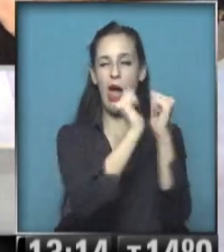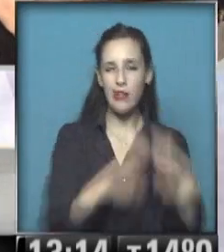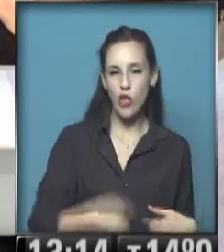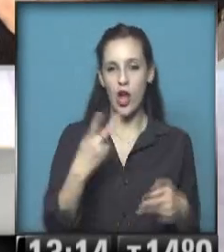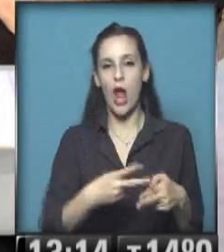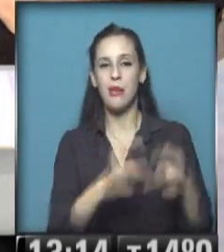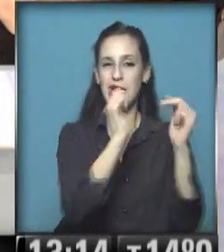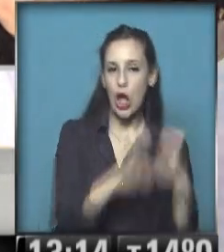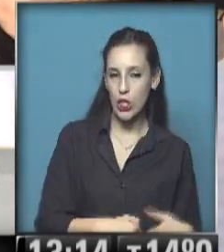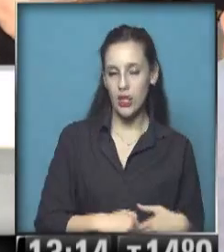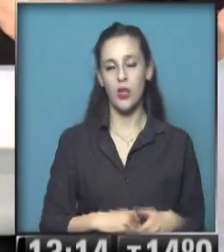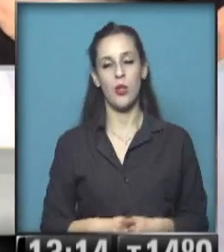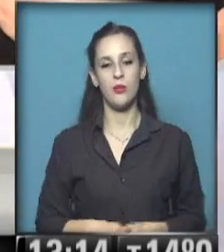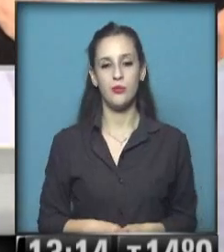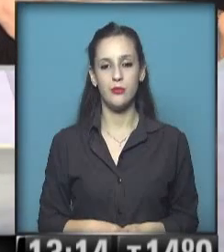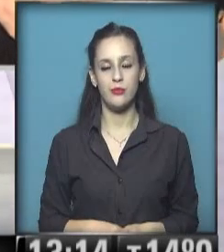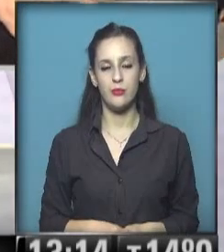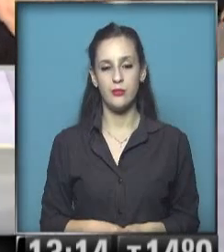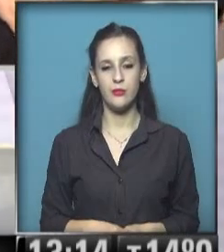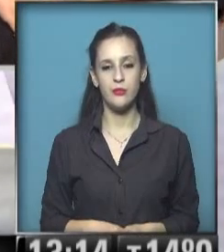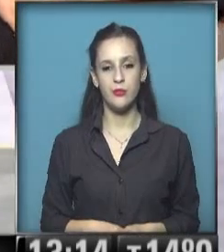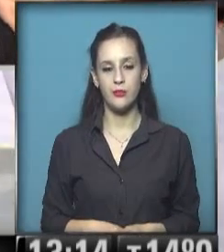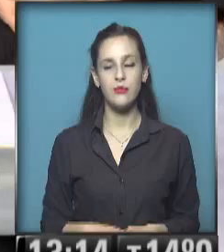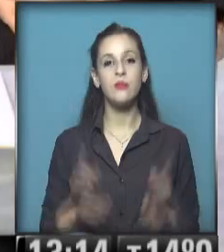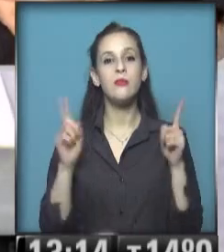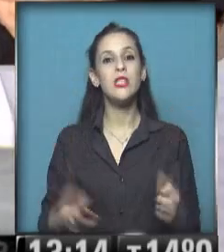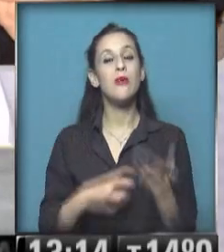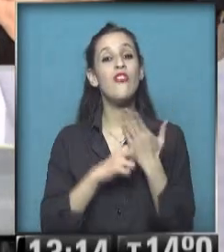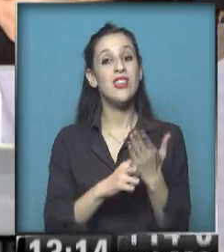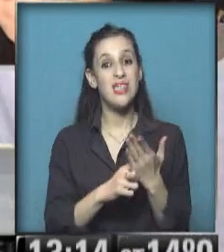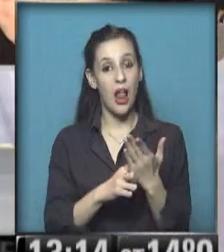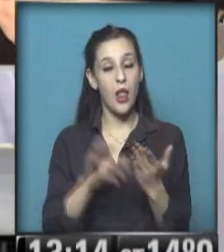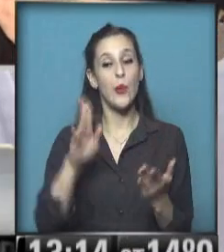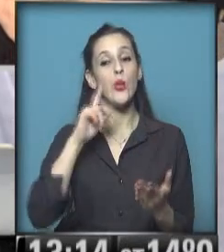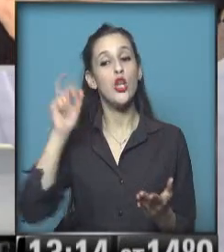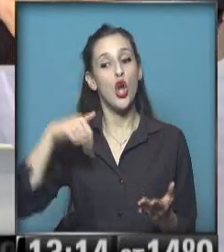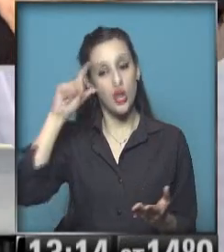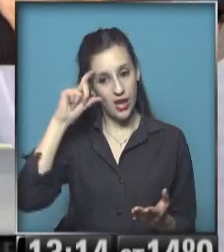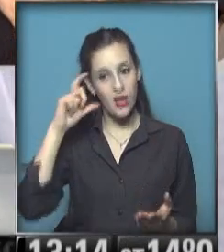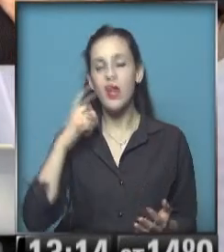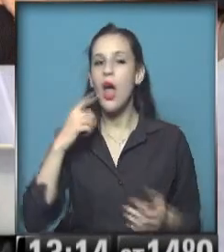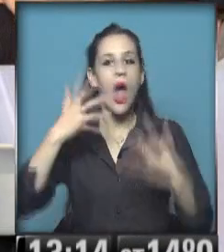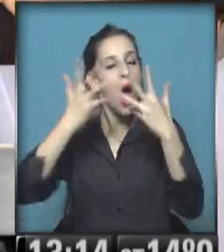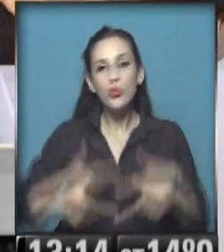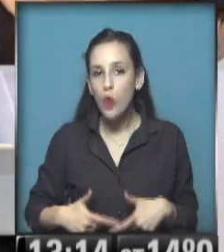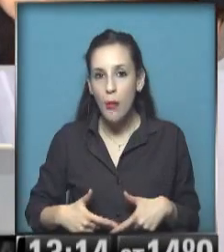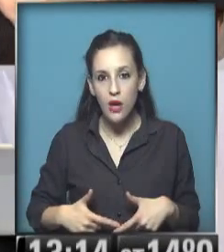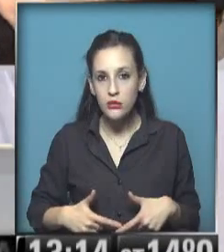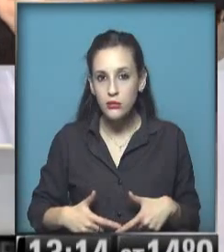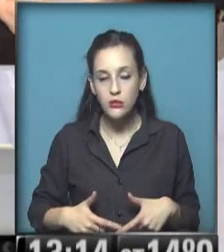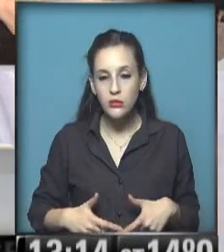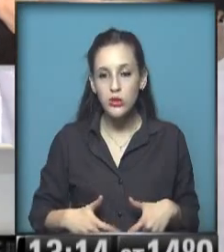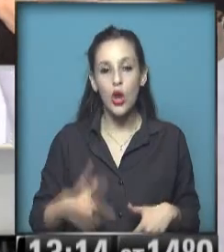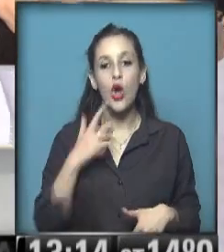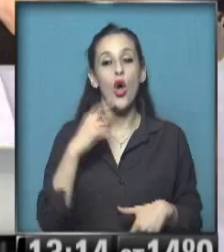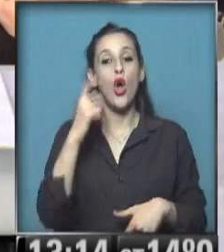opuesta, porque la intención del fiscal Bidone, desde el primer, sí, momento en que es seducido por Lilita